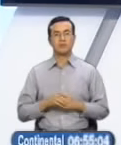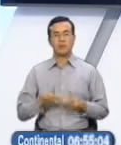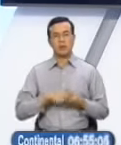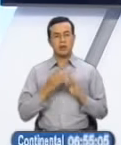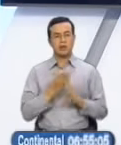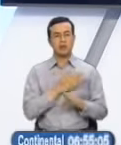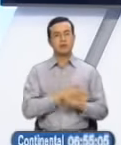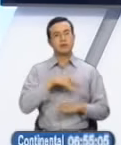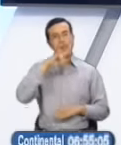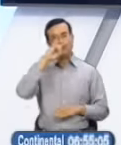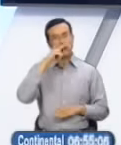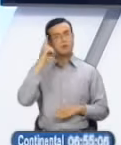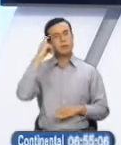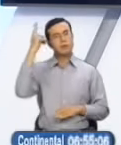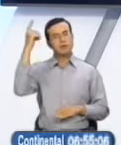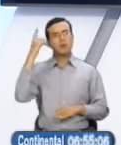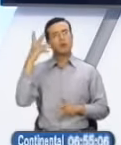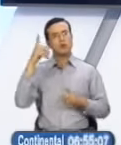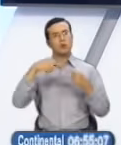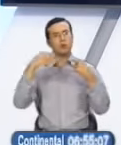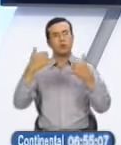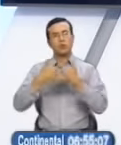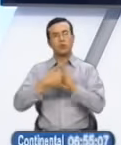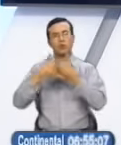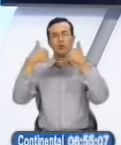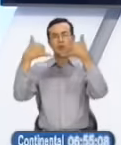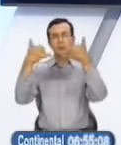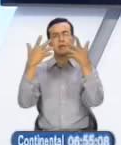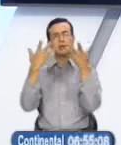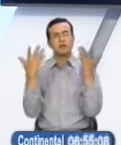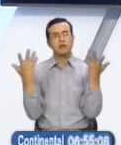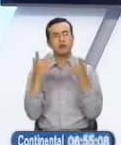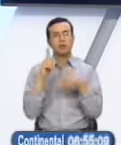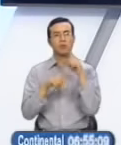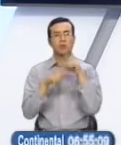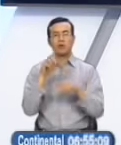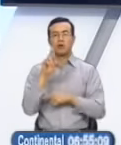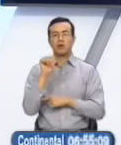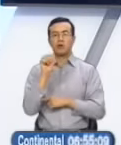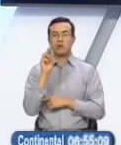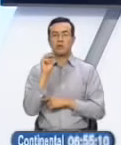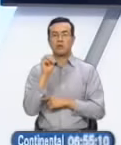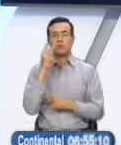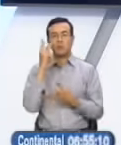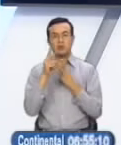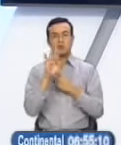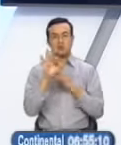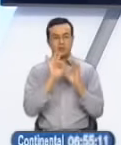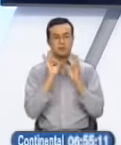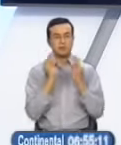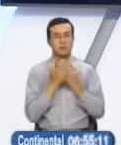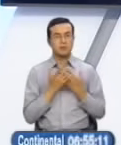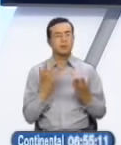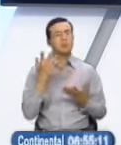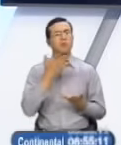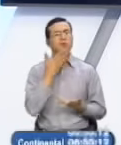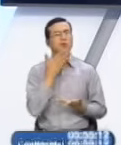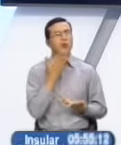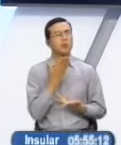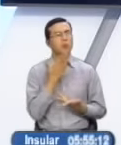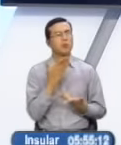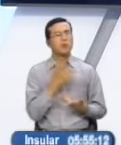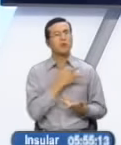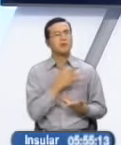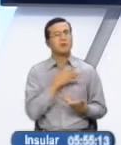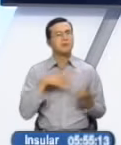muy niño soñó con llegar a jugar en una final de la Copa Libertadores de América. Nuestro compañero Ramón Morales estuvo para visitar a su familia, para saber también cómo se vive